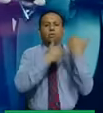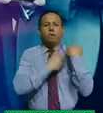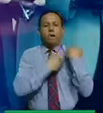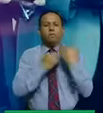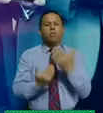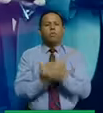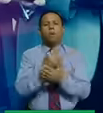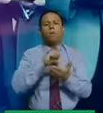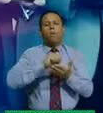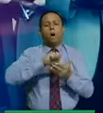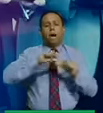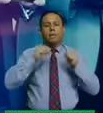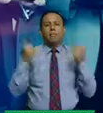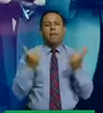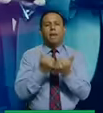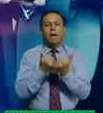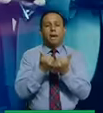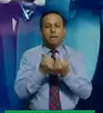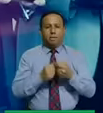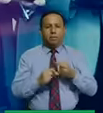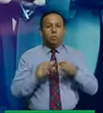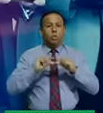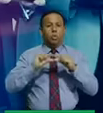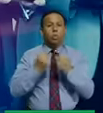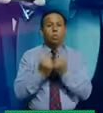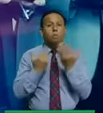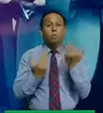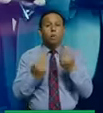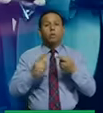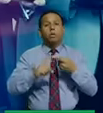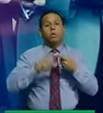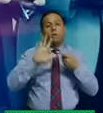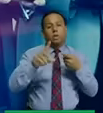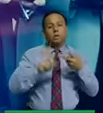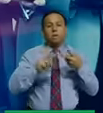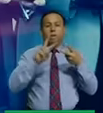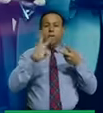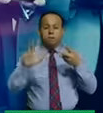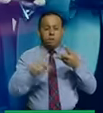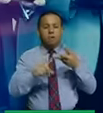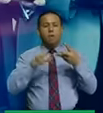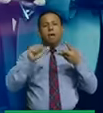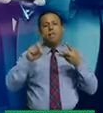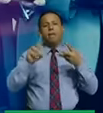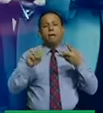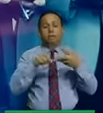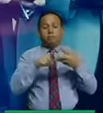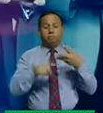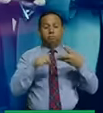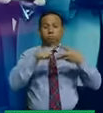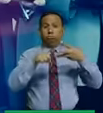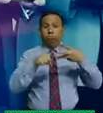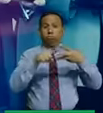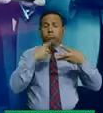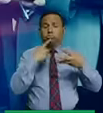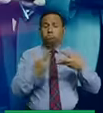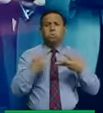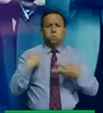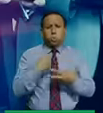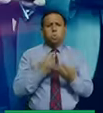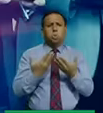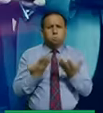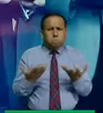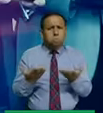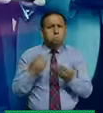25, 6 y ADN. La Revolución Ciudadana y el Partido Social Cristiano están abiertos a la concertación